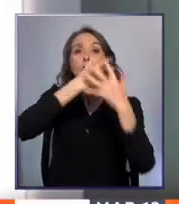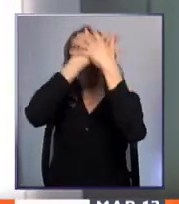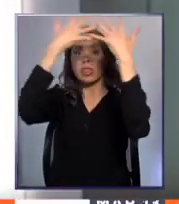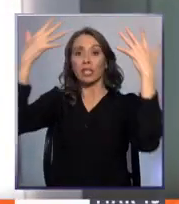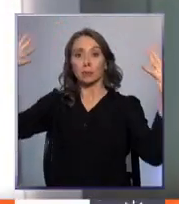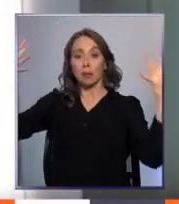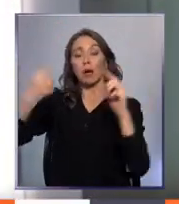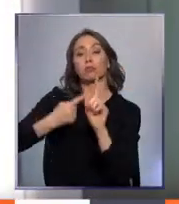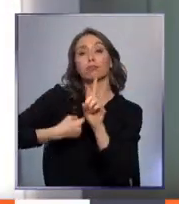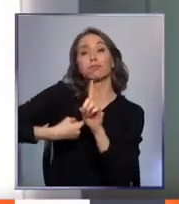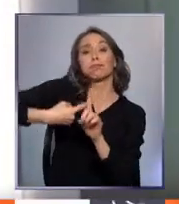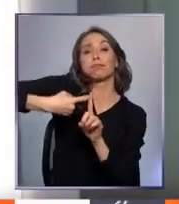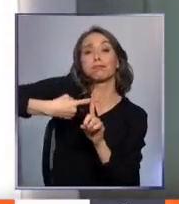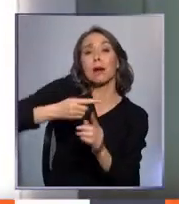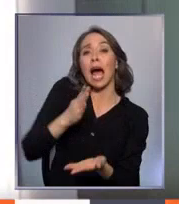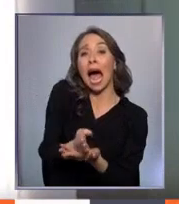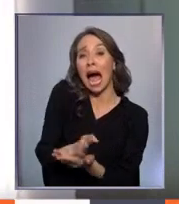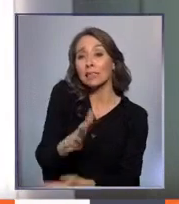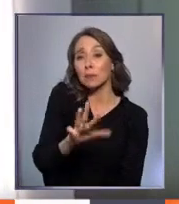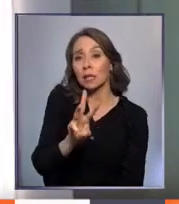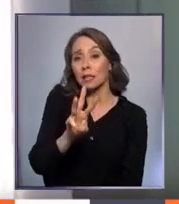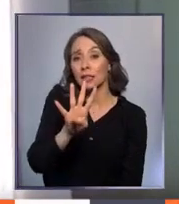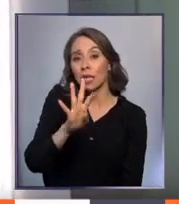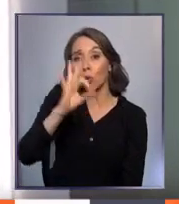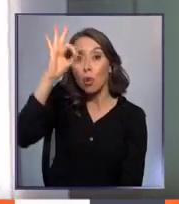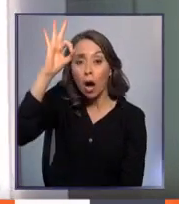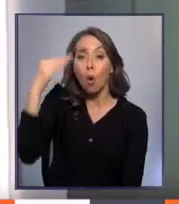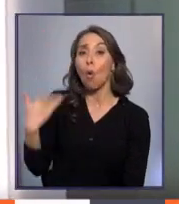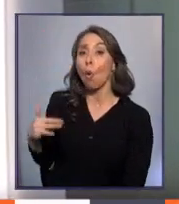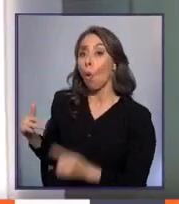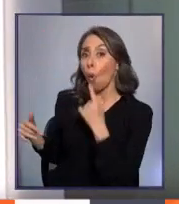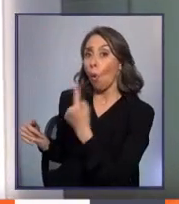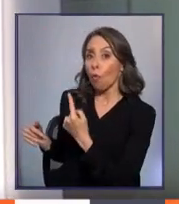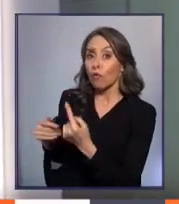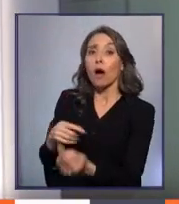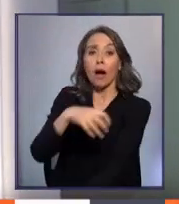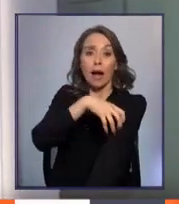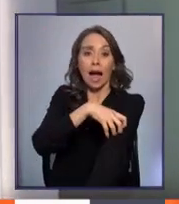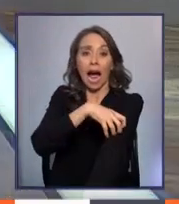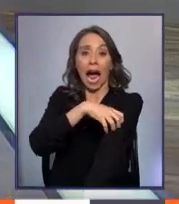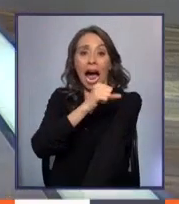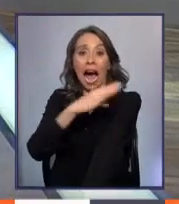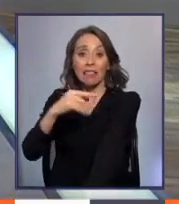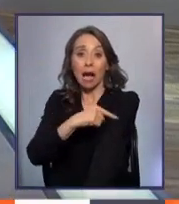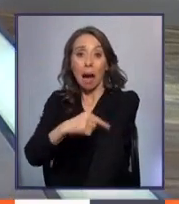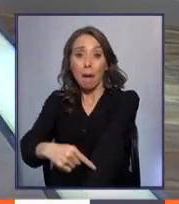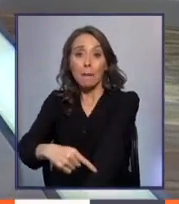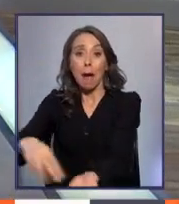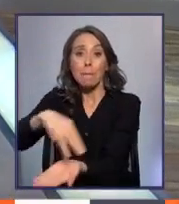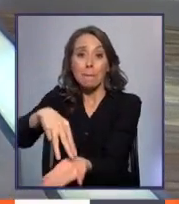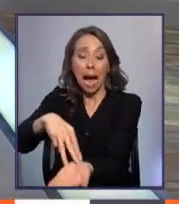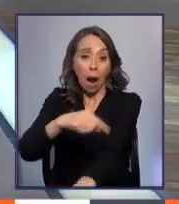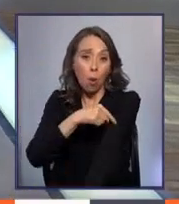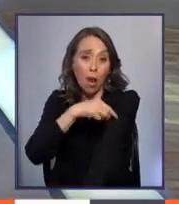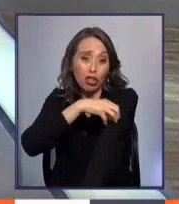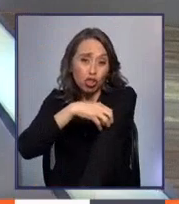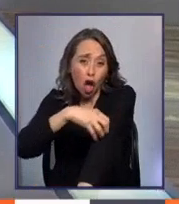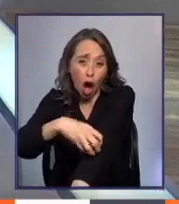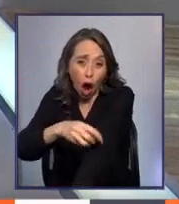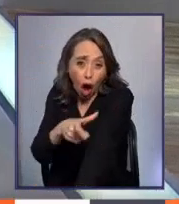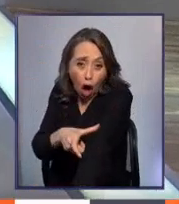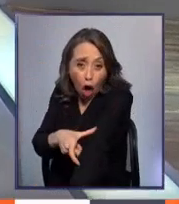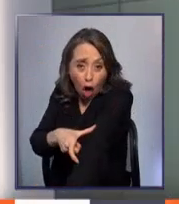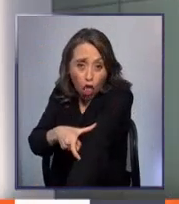podrían alcanzar hasta los 34 grados desde la región de Atacama hasta la región del Maule. Todas estas regiones van a ser afectadas por